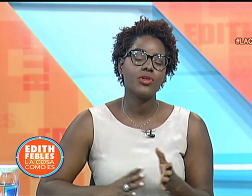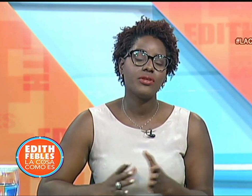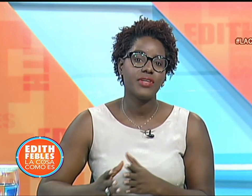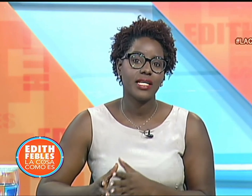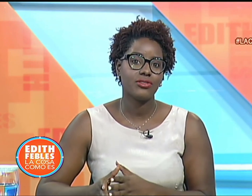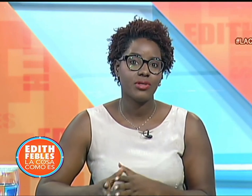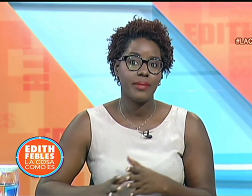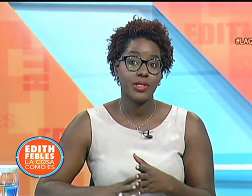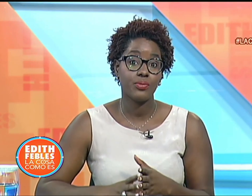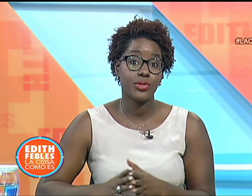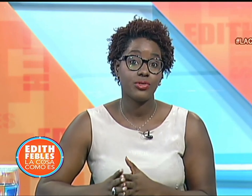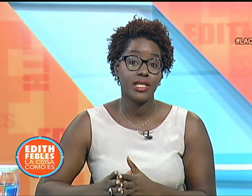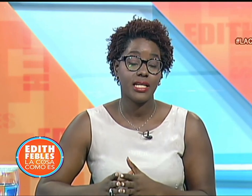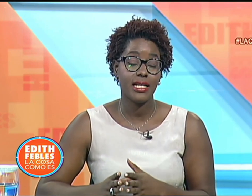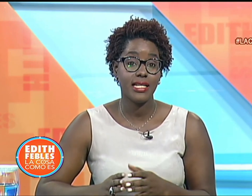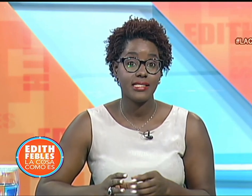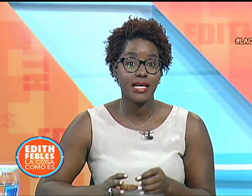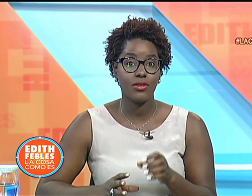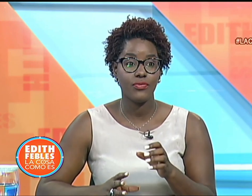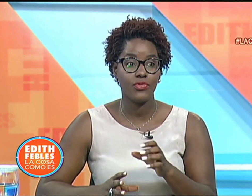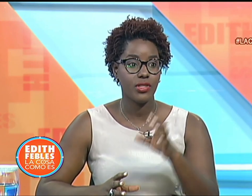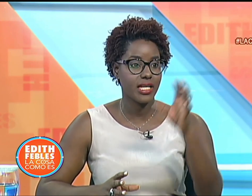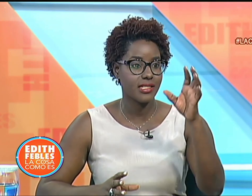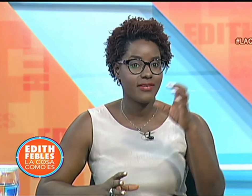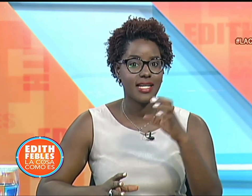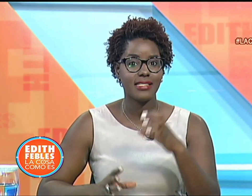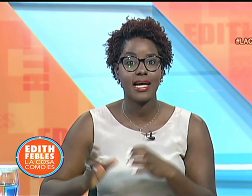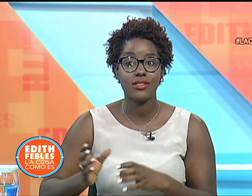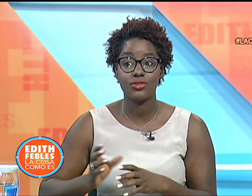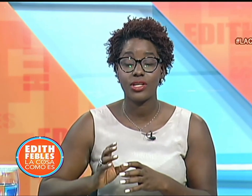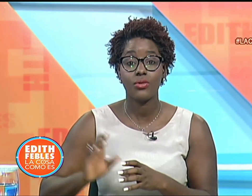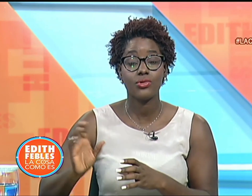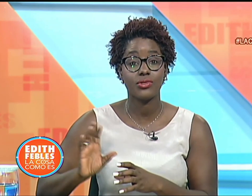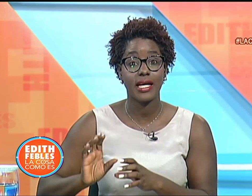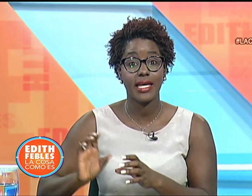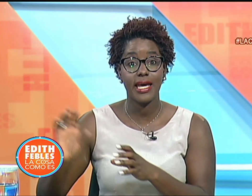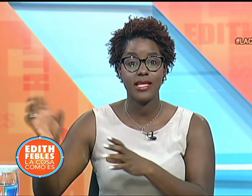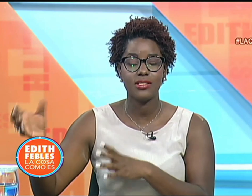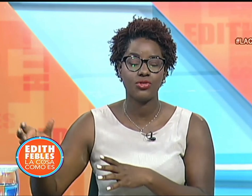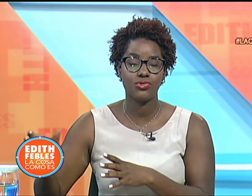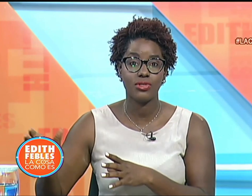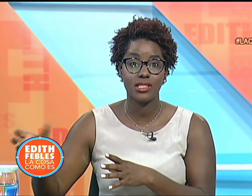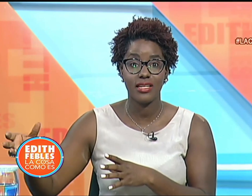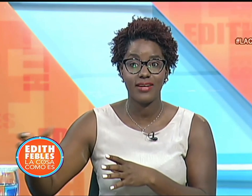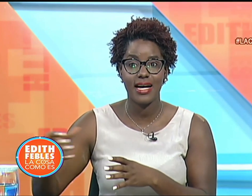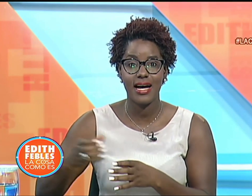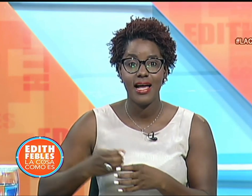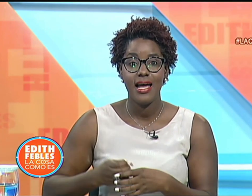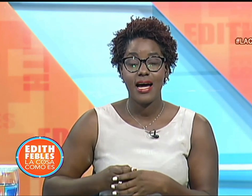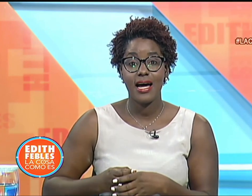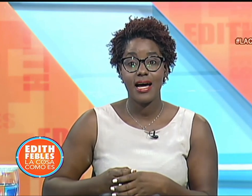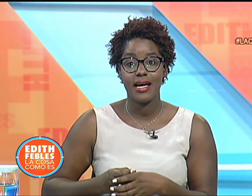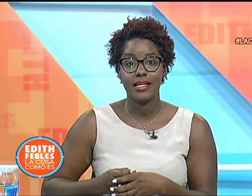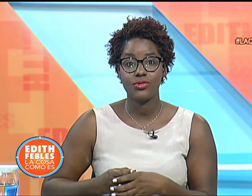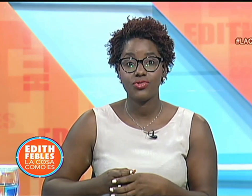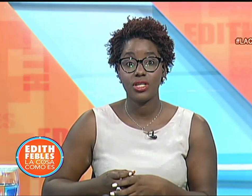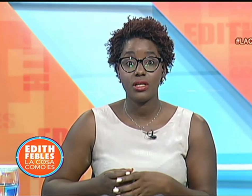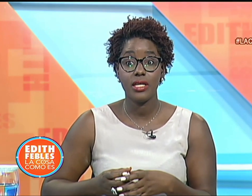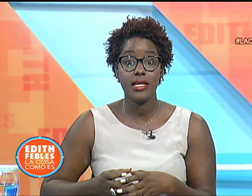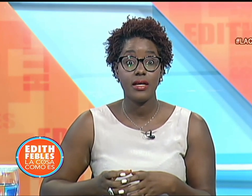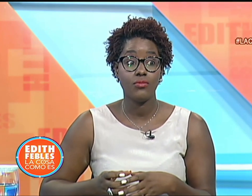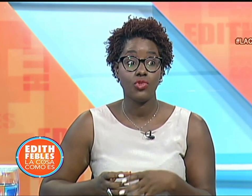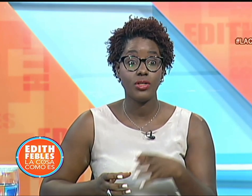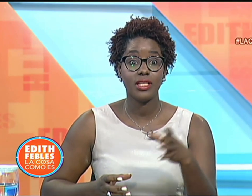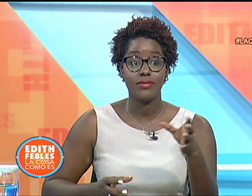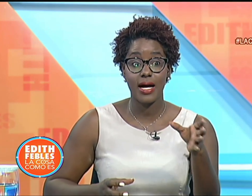esa modificación al presupuesto general del Estado, ¿dónde que se van a sacar esos recursos? ¿A qué institución se le va a reducir